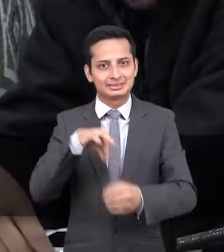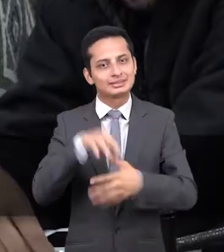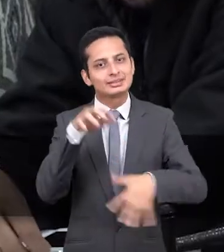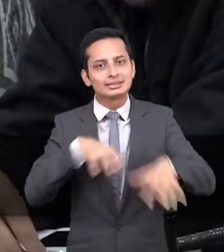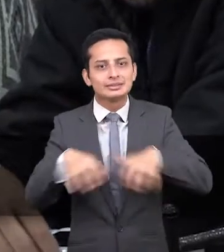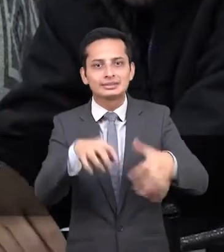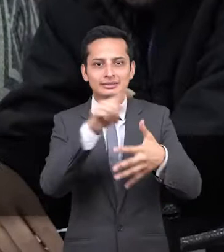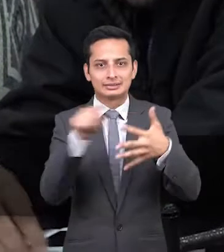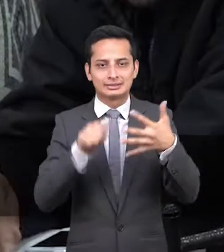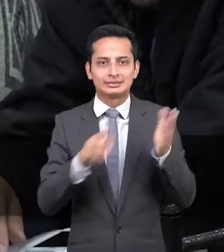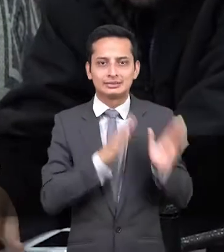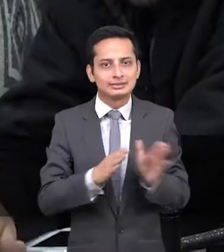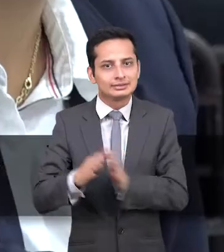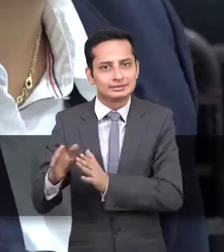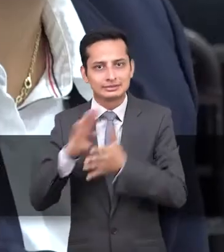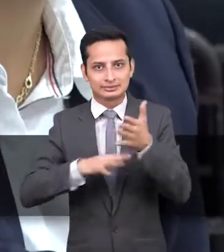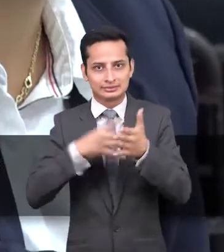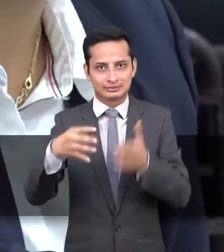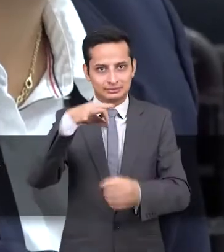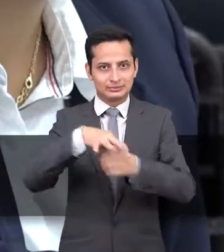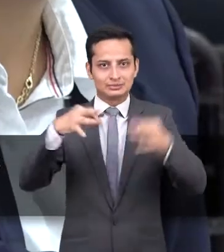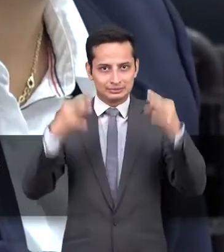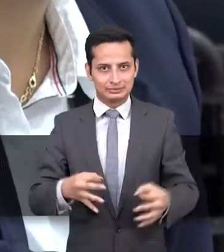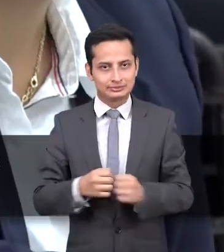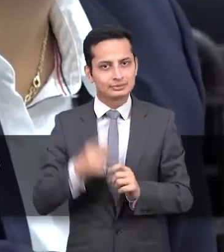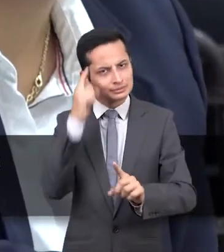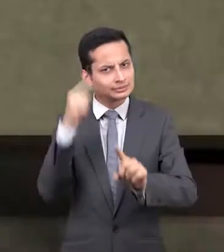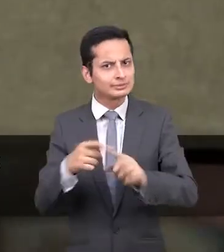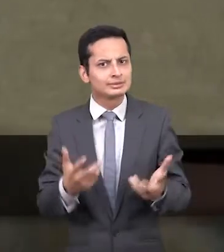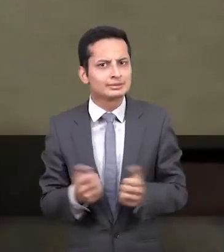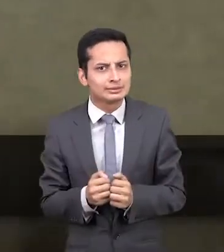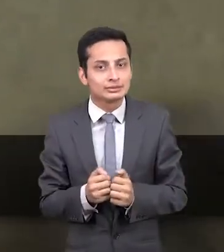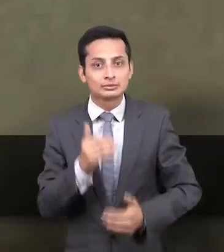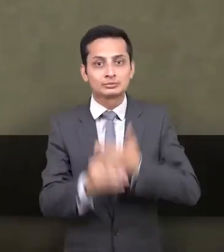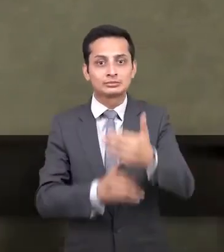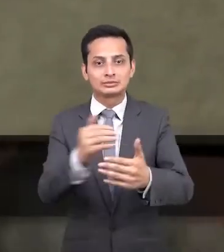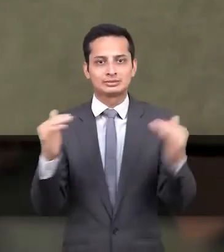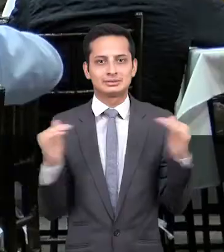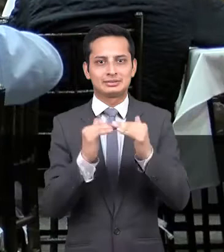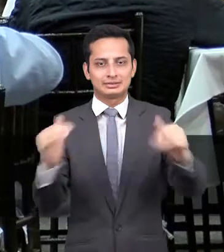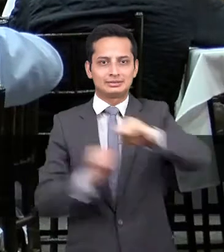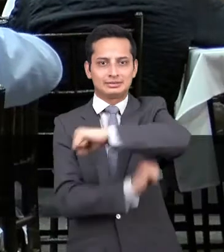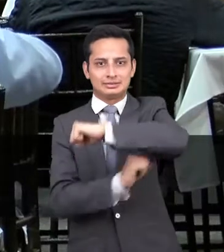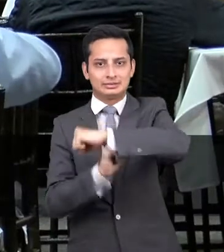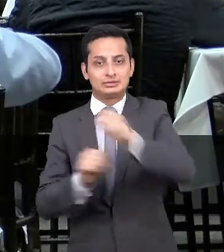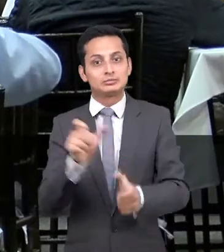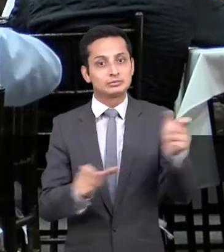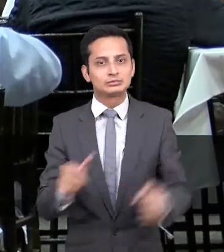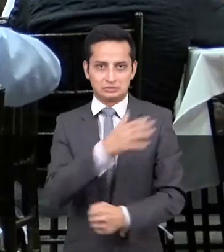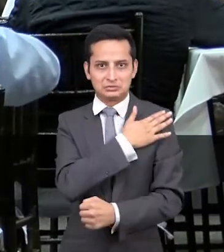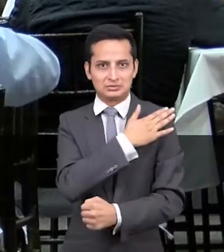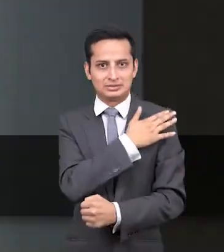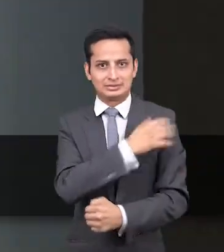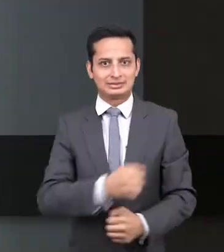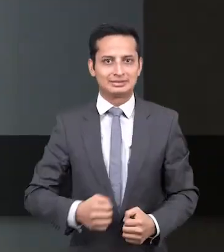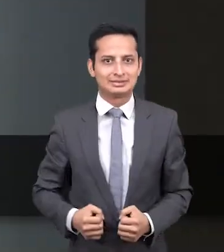cumple con cada una de las actividades planificadas en el calendario electoral con el objetivo de consolidar un proceso democrático que